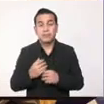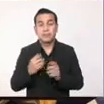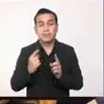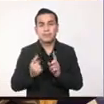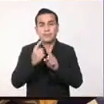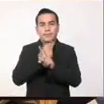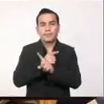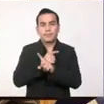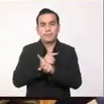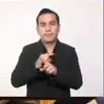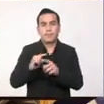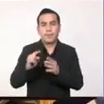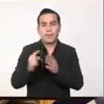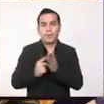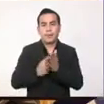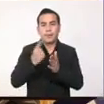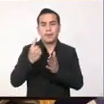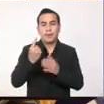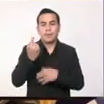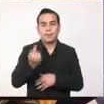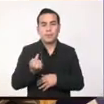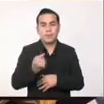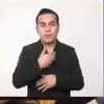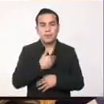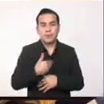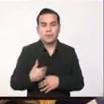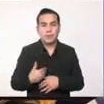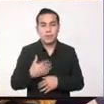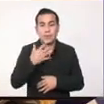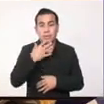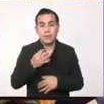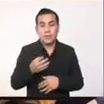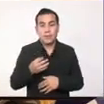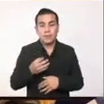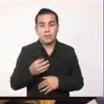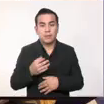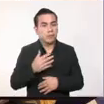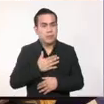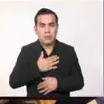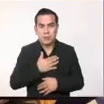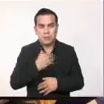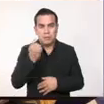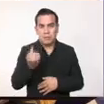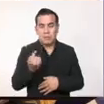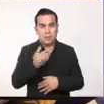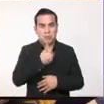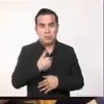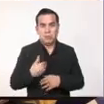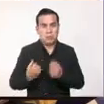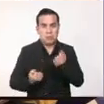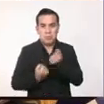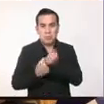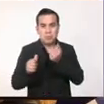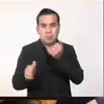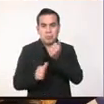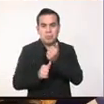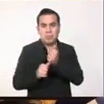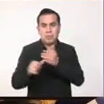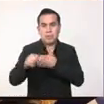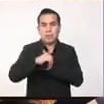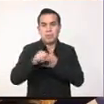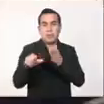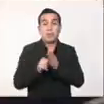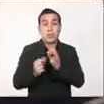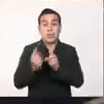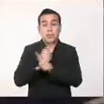lo sustituirá el primer designado presidencial. Pero como en mi caso, que no tengo designados presidenciales, entonces la Asamblea nombrará